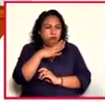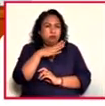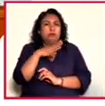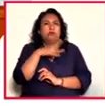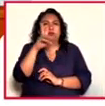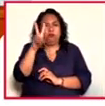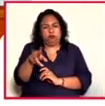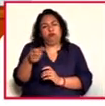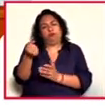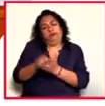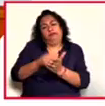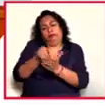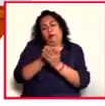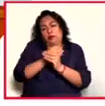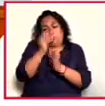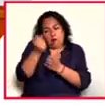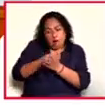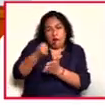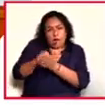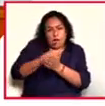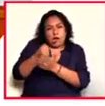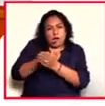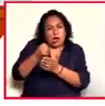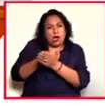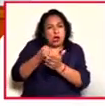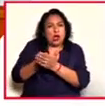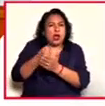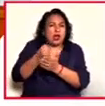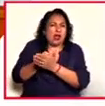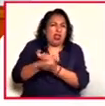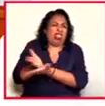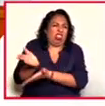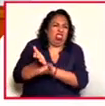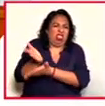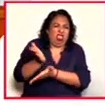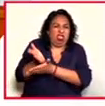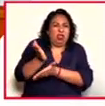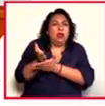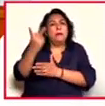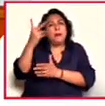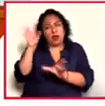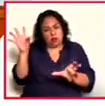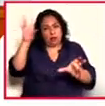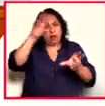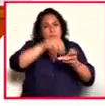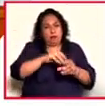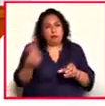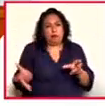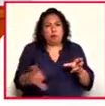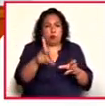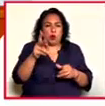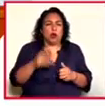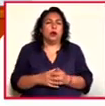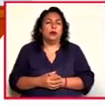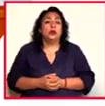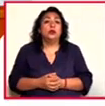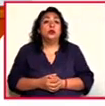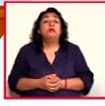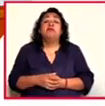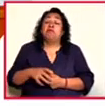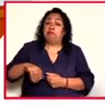forzadamente, claro, y atropelladamente, la integración de estos pueblos. Es muy